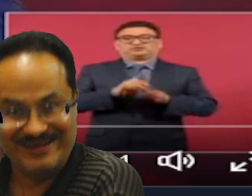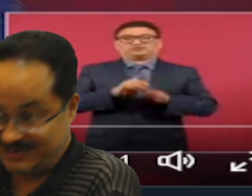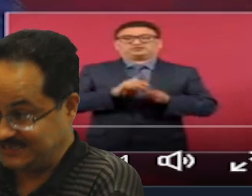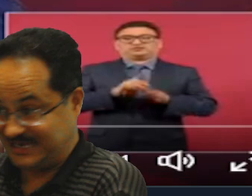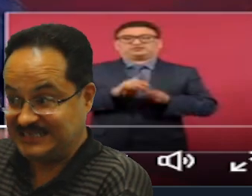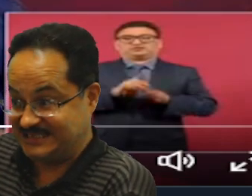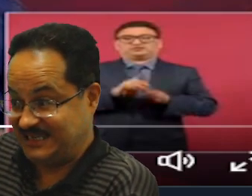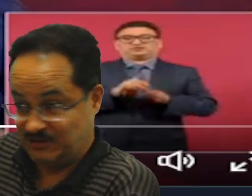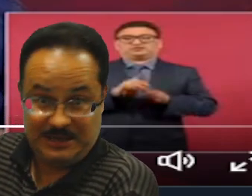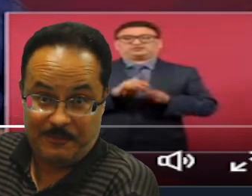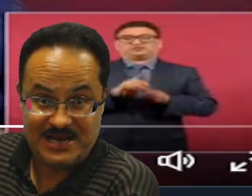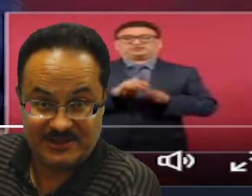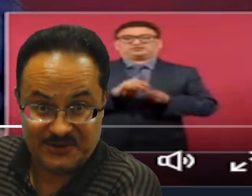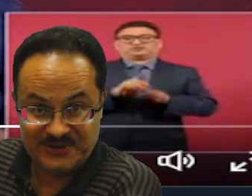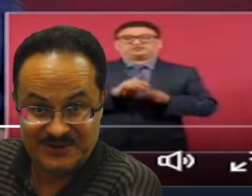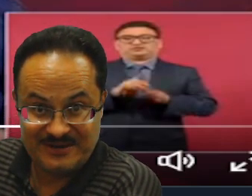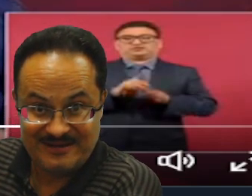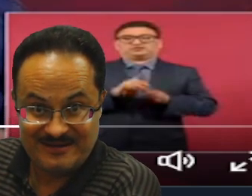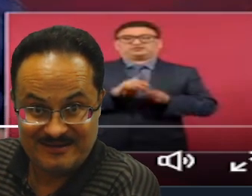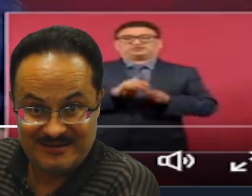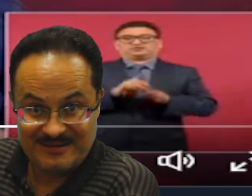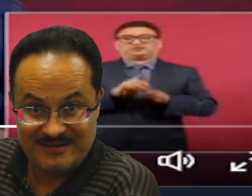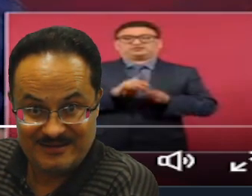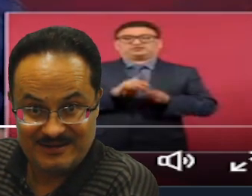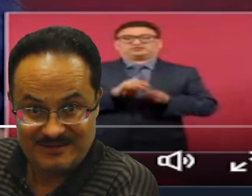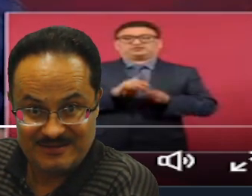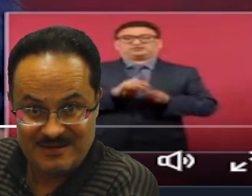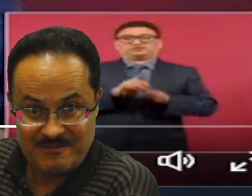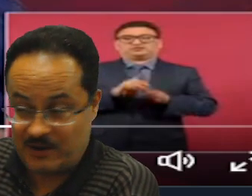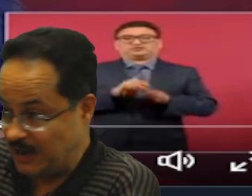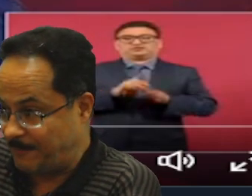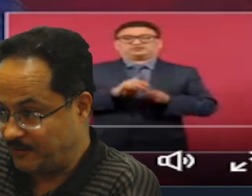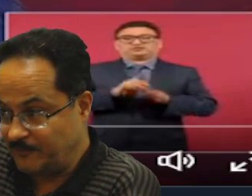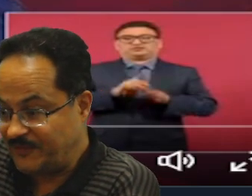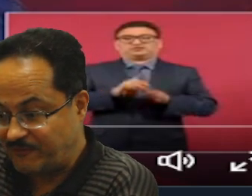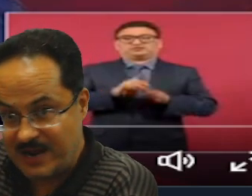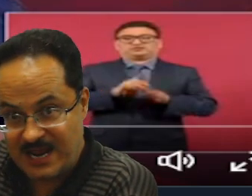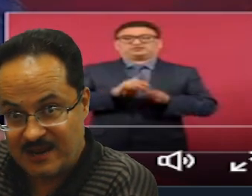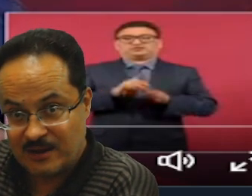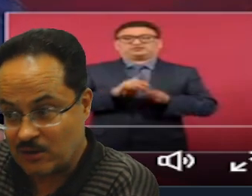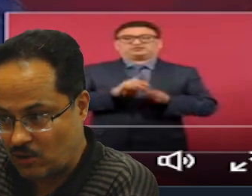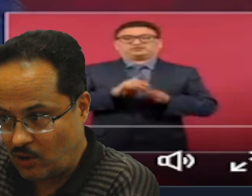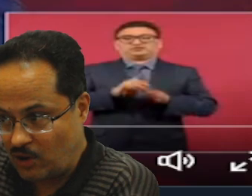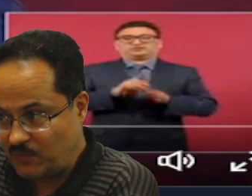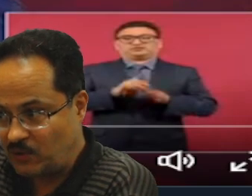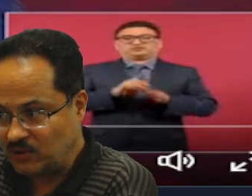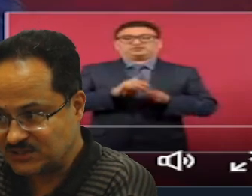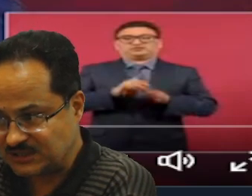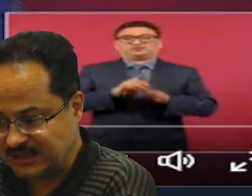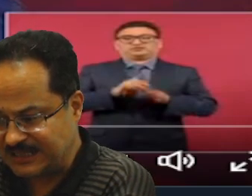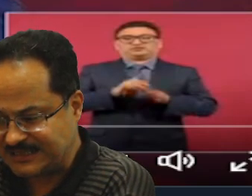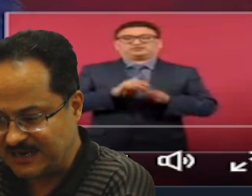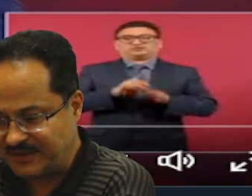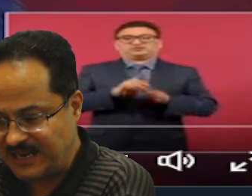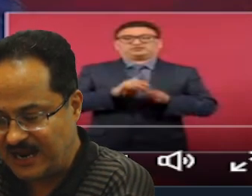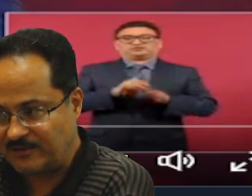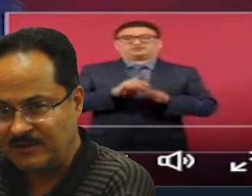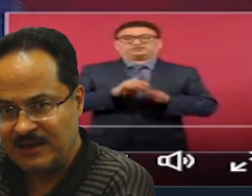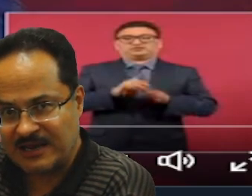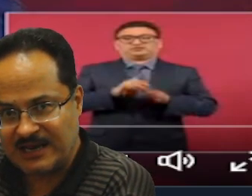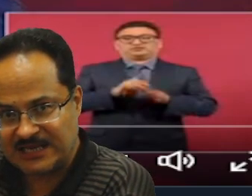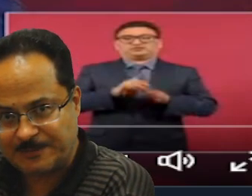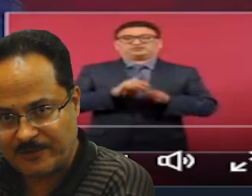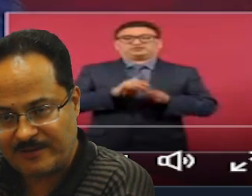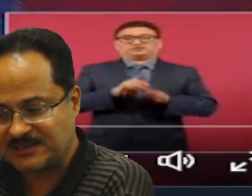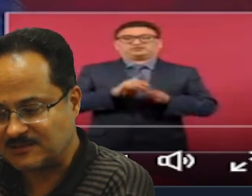Casi casi así lo está poniendo Pero la pregunta fue Cómo determinaron